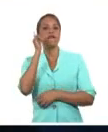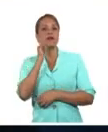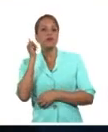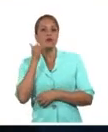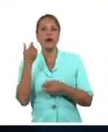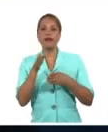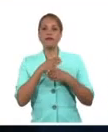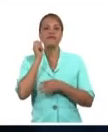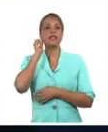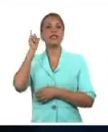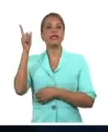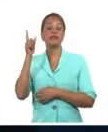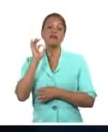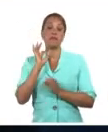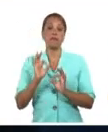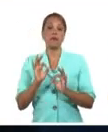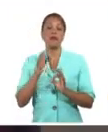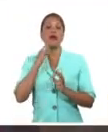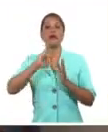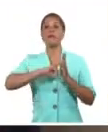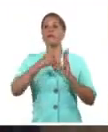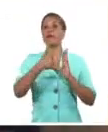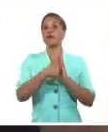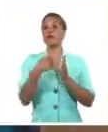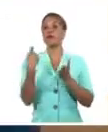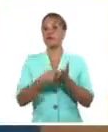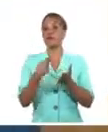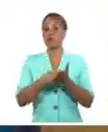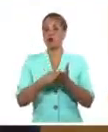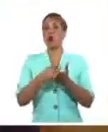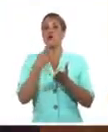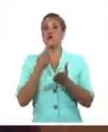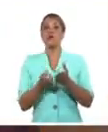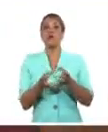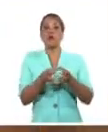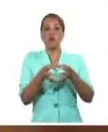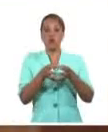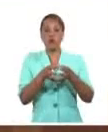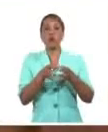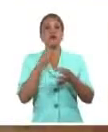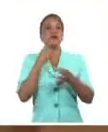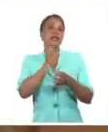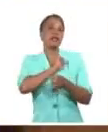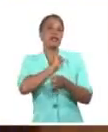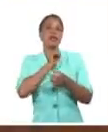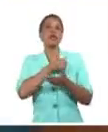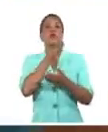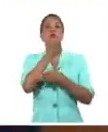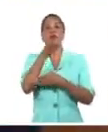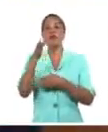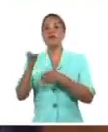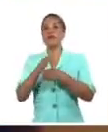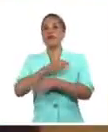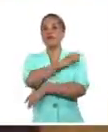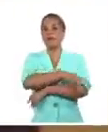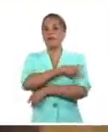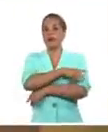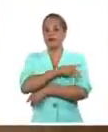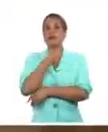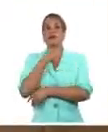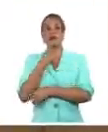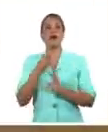inteligencia artificial. El proyecto, avalado por la Fundación Gala Salvador Dalí, tiene prevista una gira internacional que llevará la